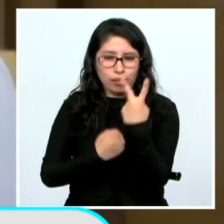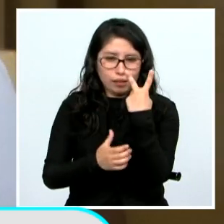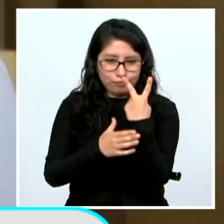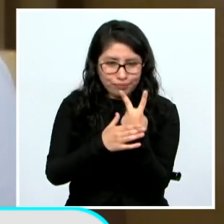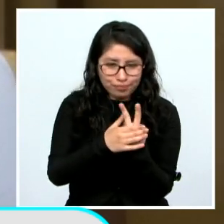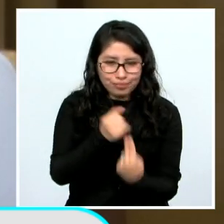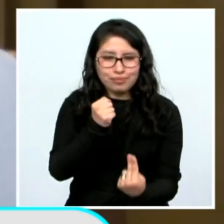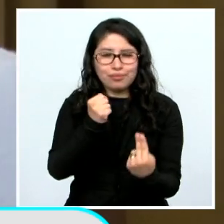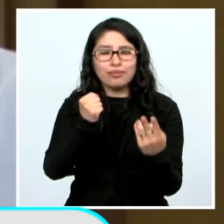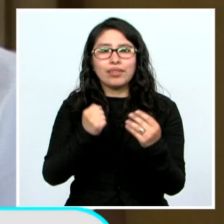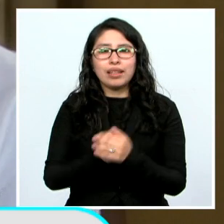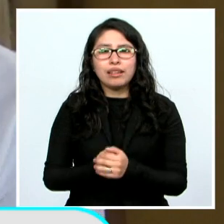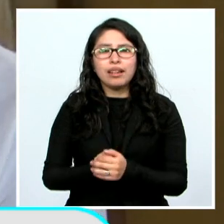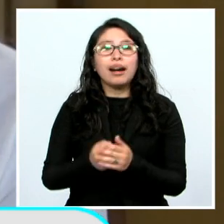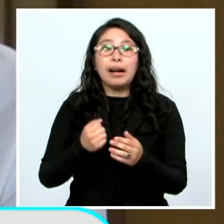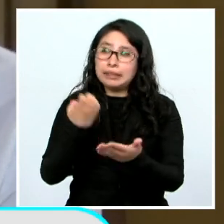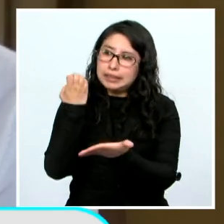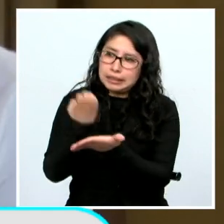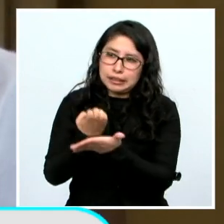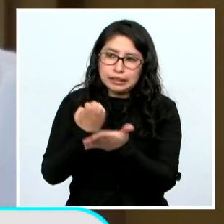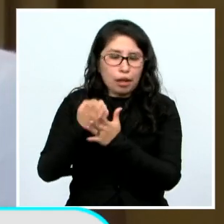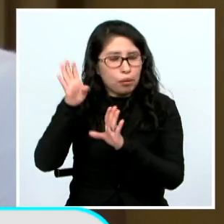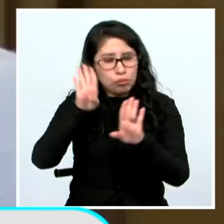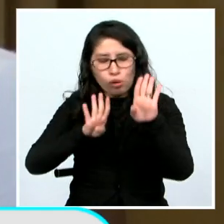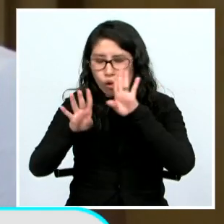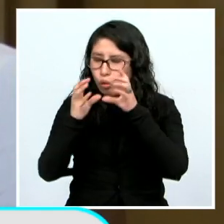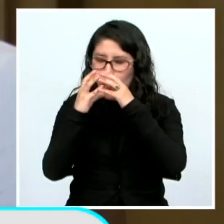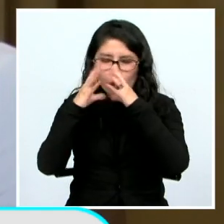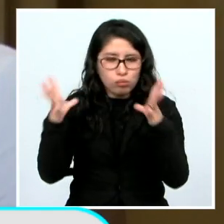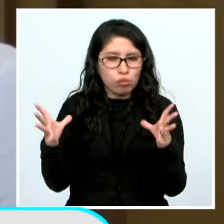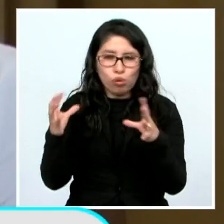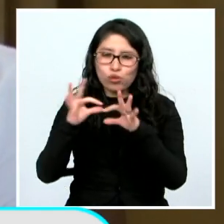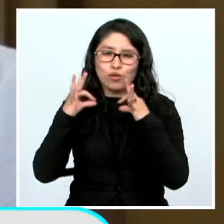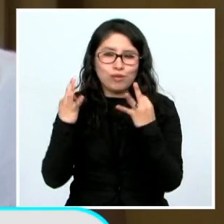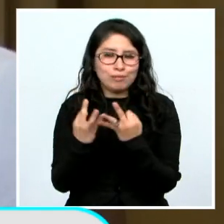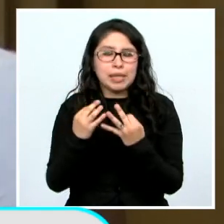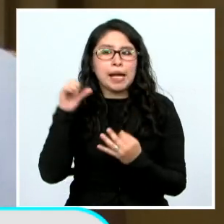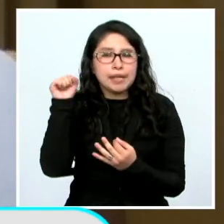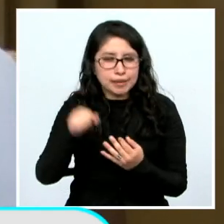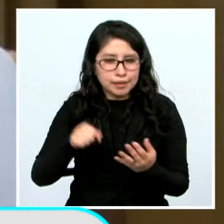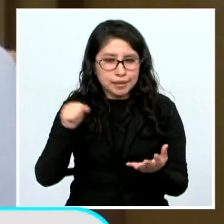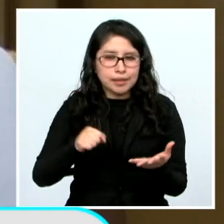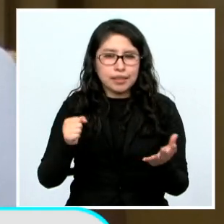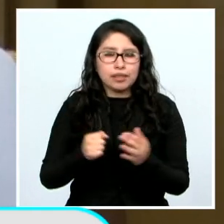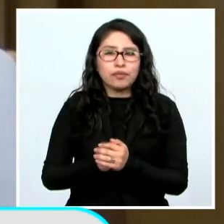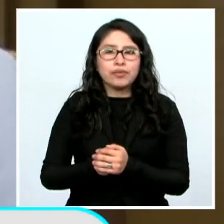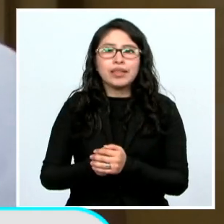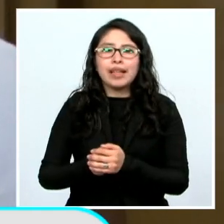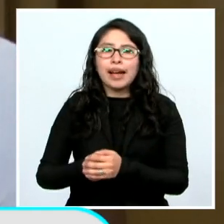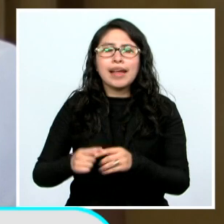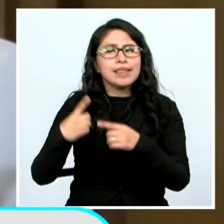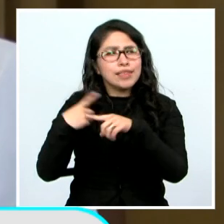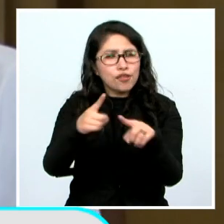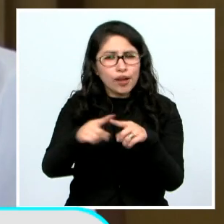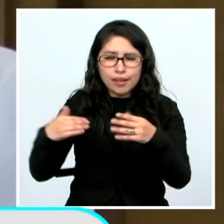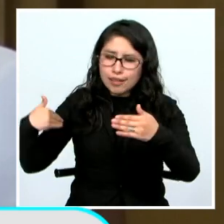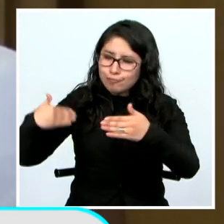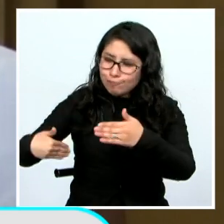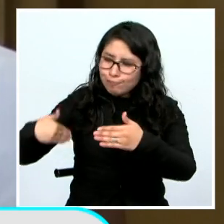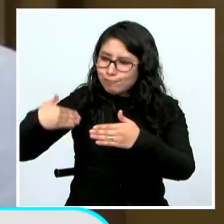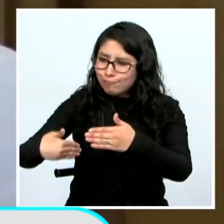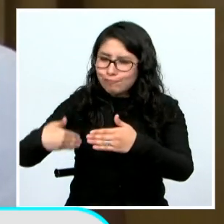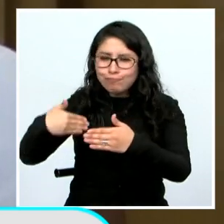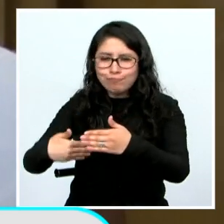mire usted, que también es algo que preocupa muchísimo a la familia y hemos pasado ya diferentes etapas. Hemos ayudado a las